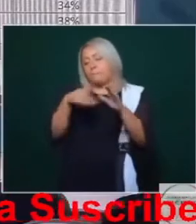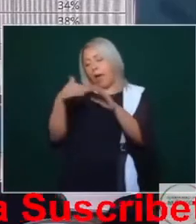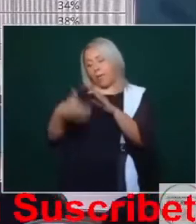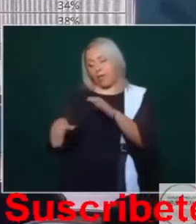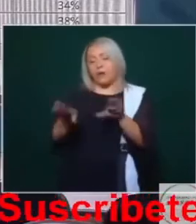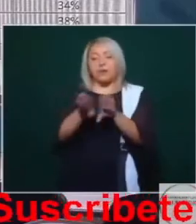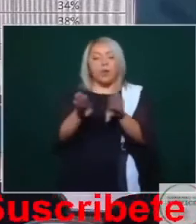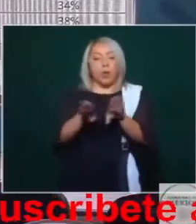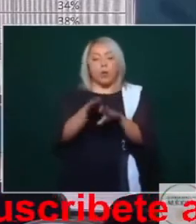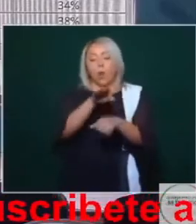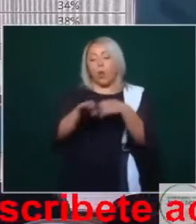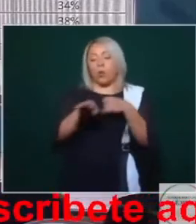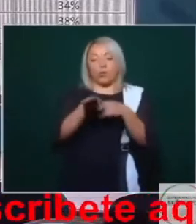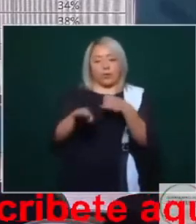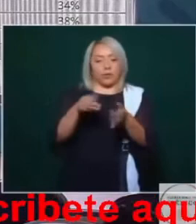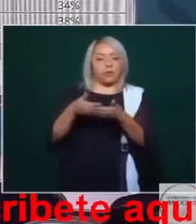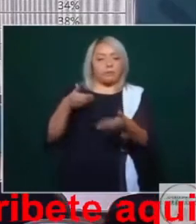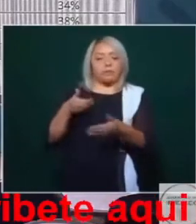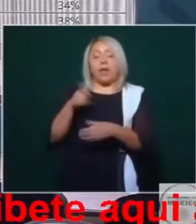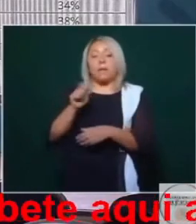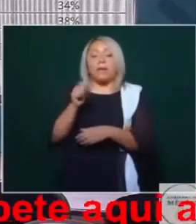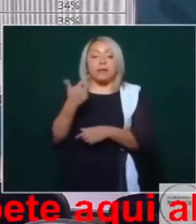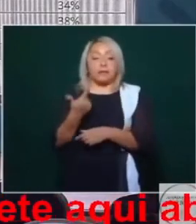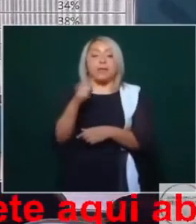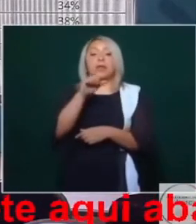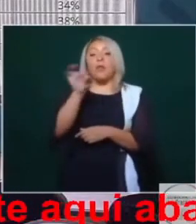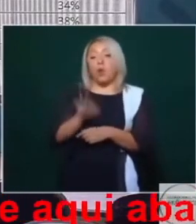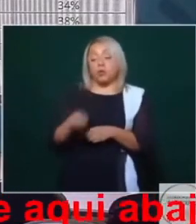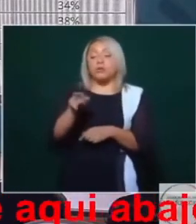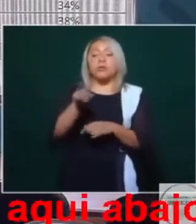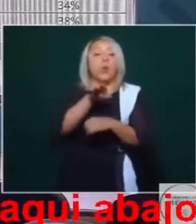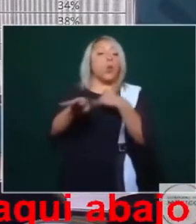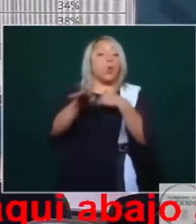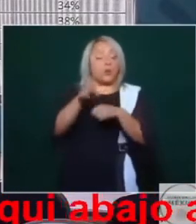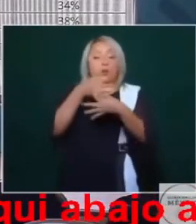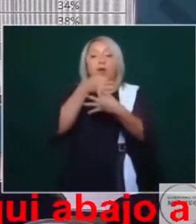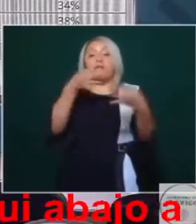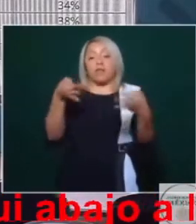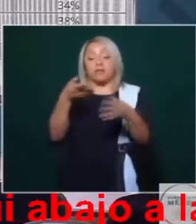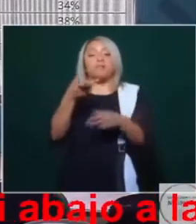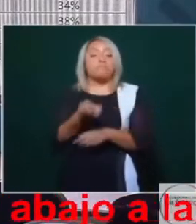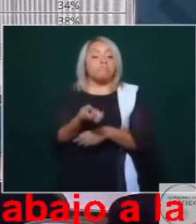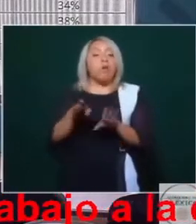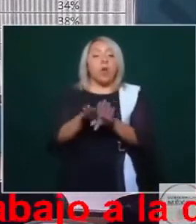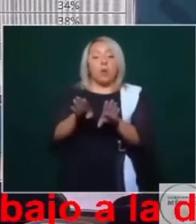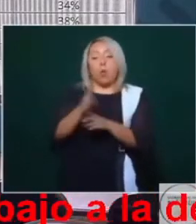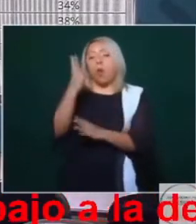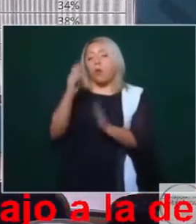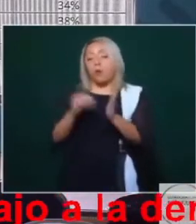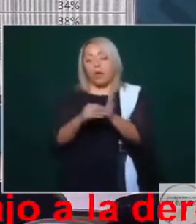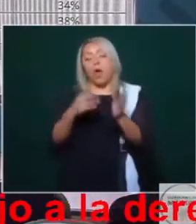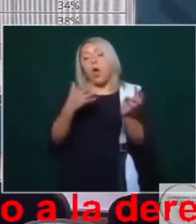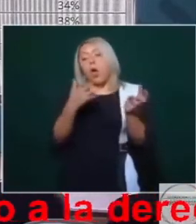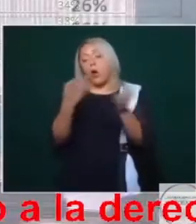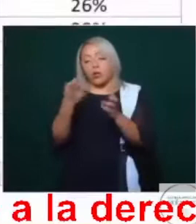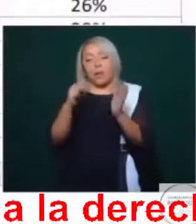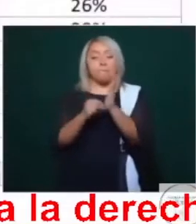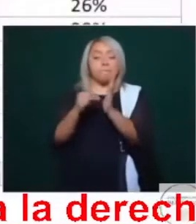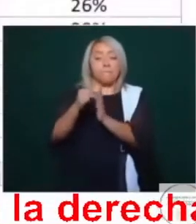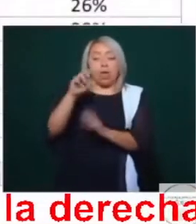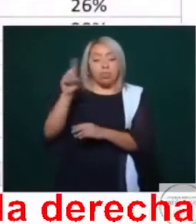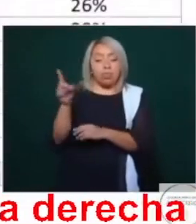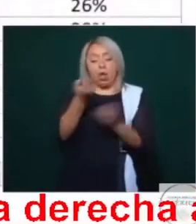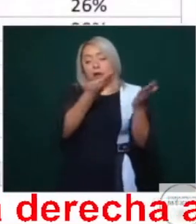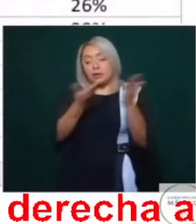que coincidió con el 27 por ciento que es el dato oficial teníamos un estimado de 4800 millones de